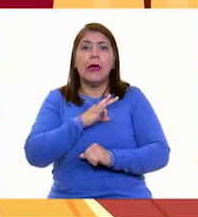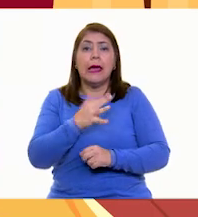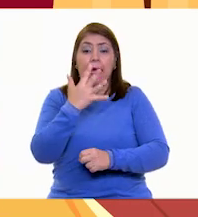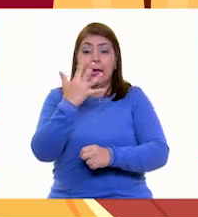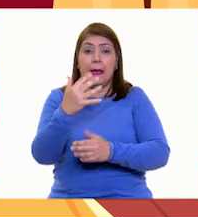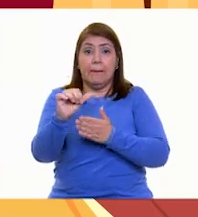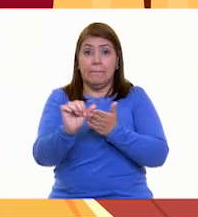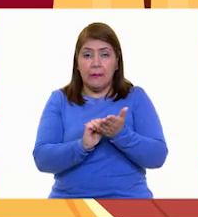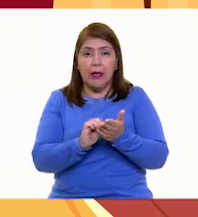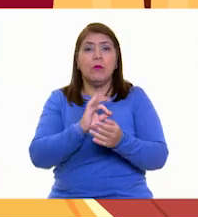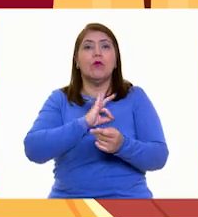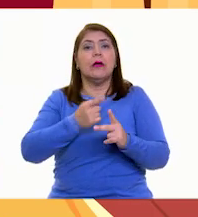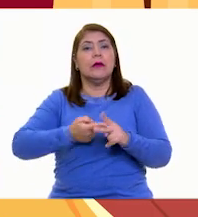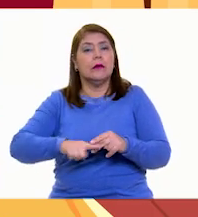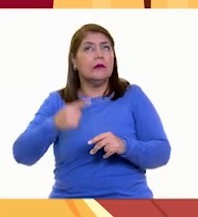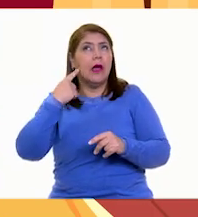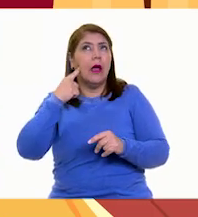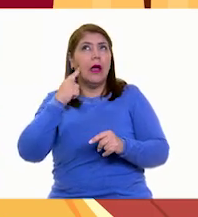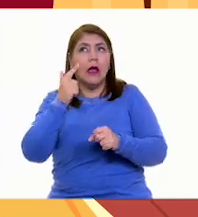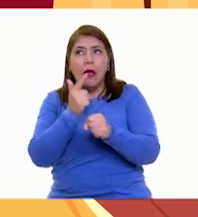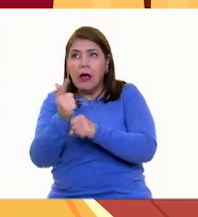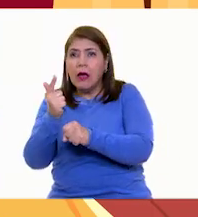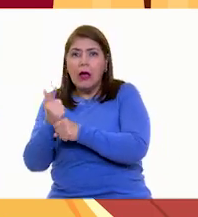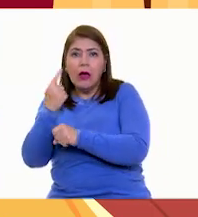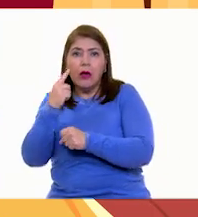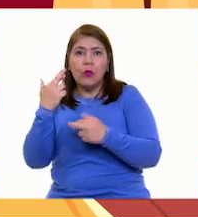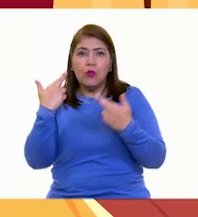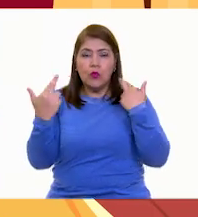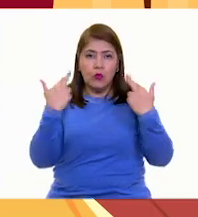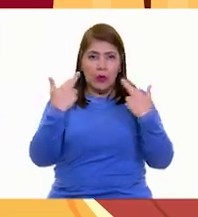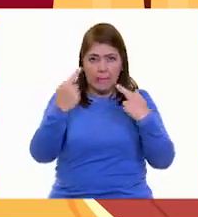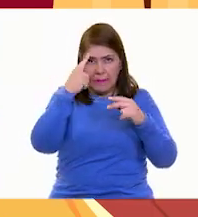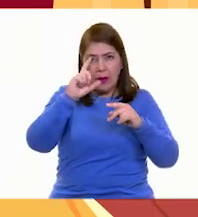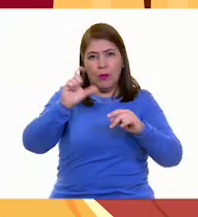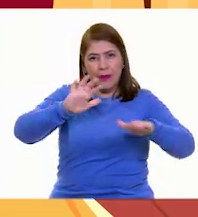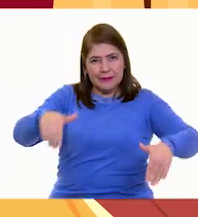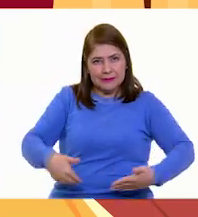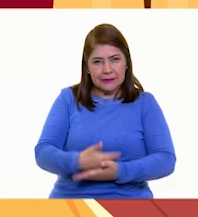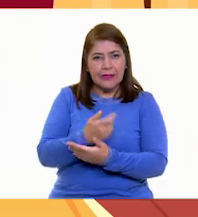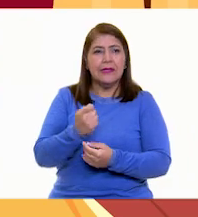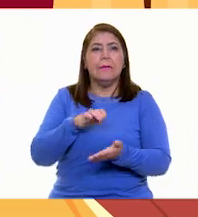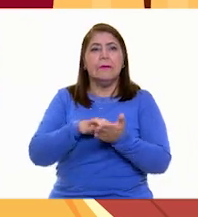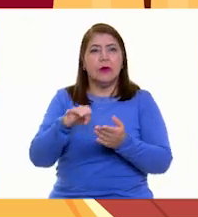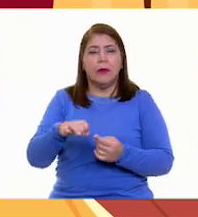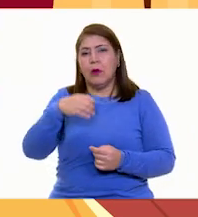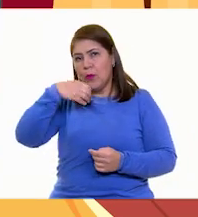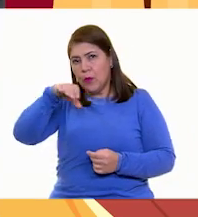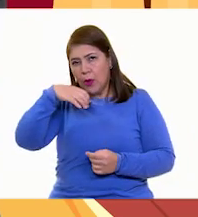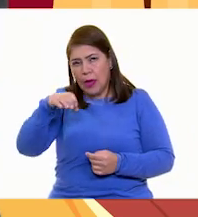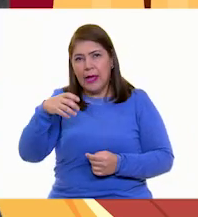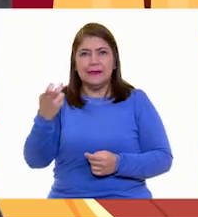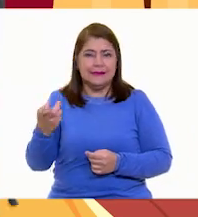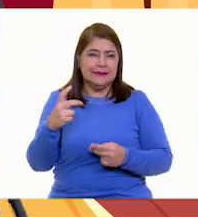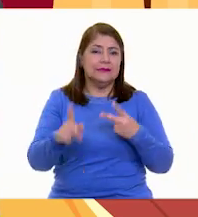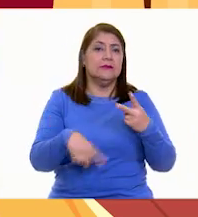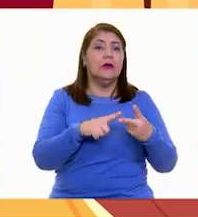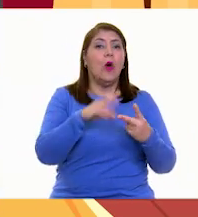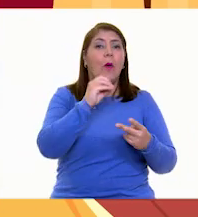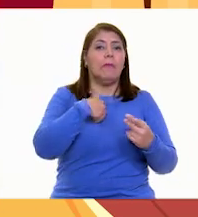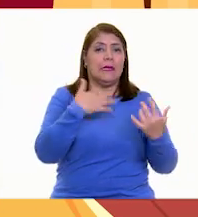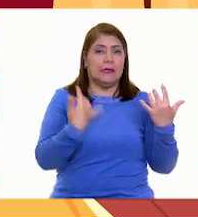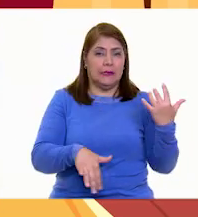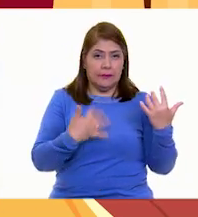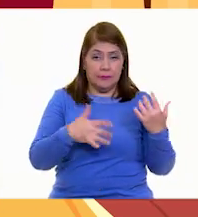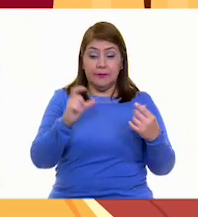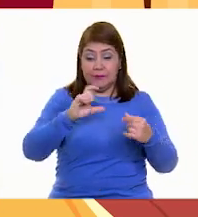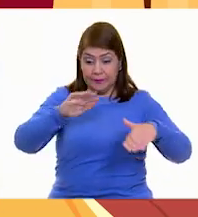mes podrá escuchar e identificar sonidos fuera del vientre. Claro, como los ladridos de mantecoso. Y mi guitarra. Además,